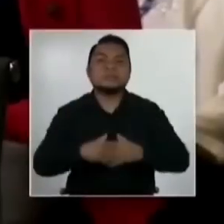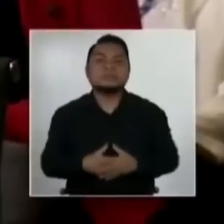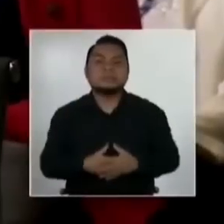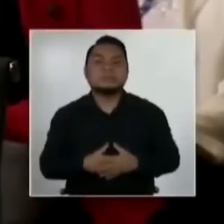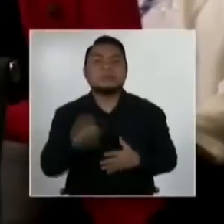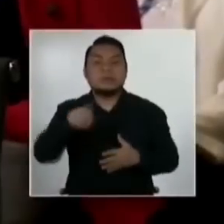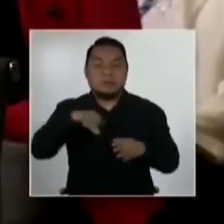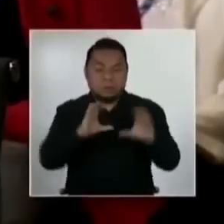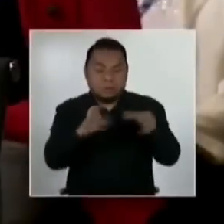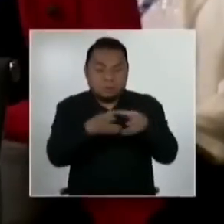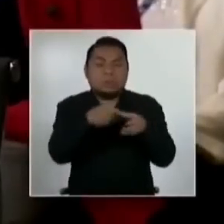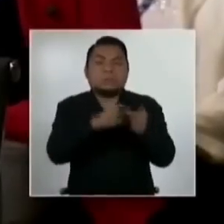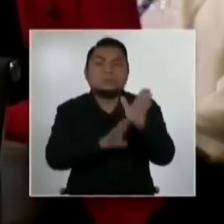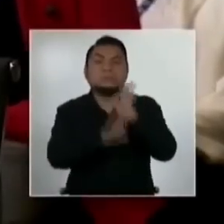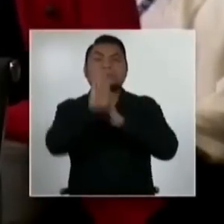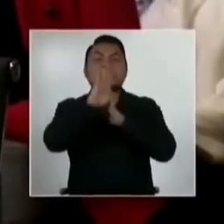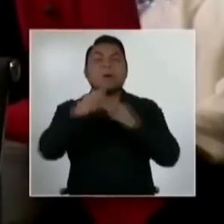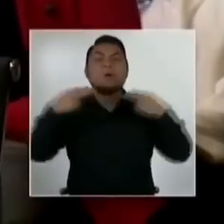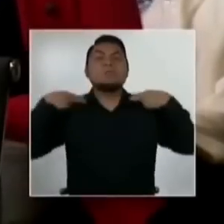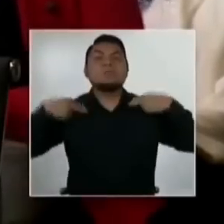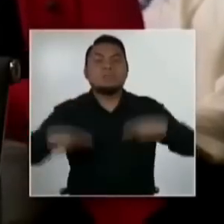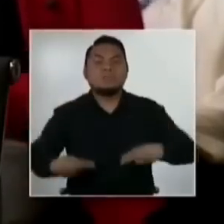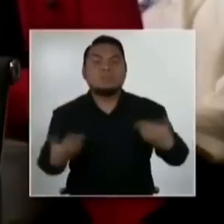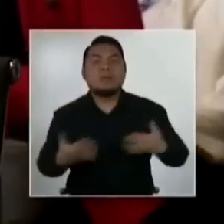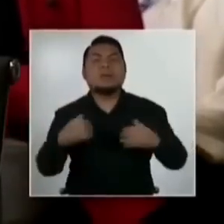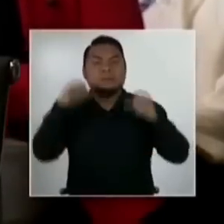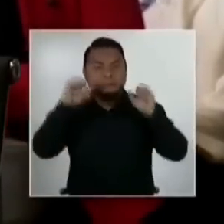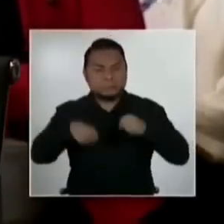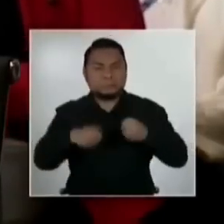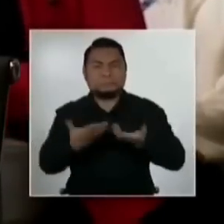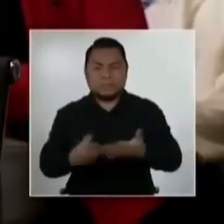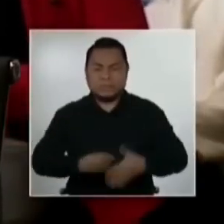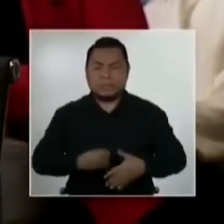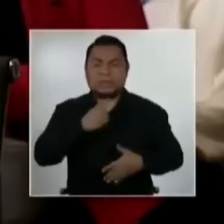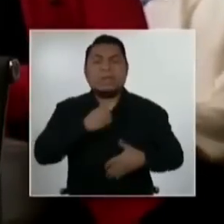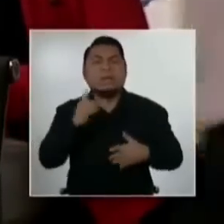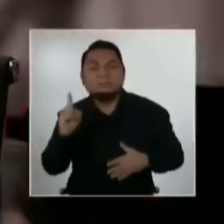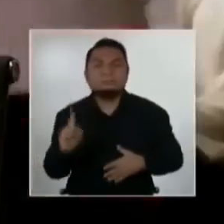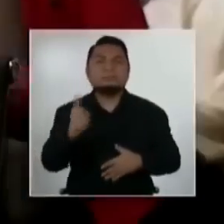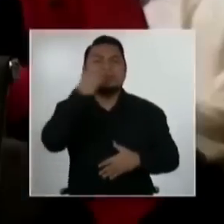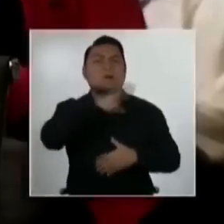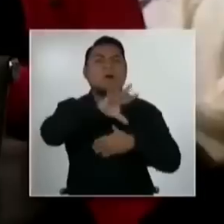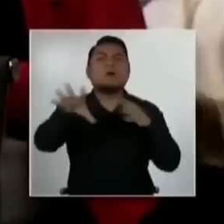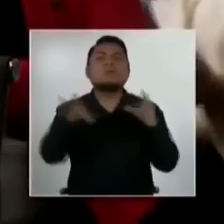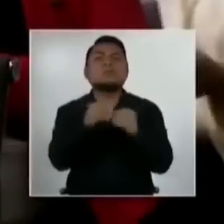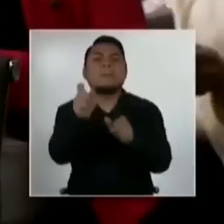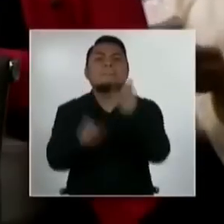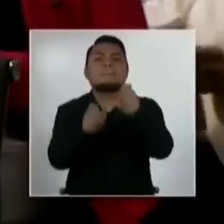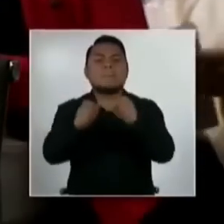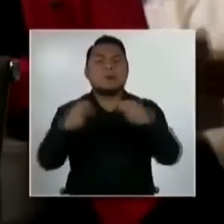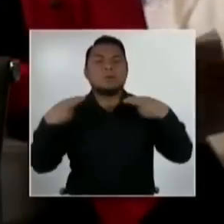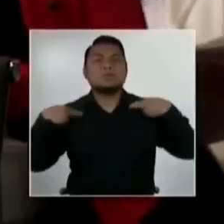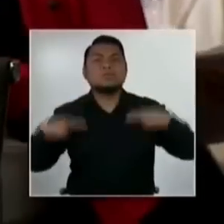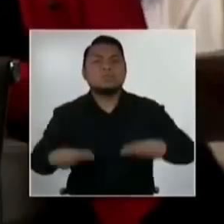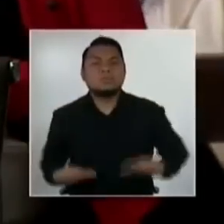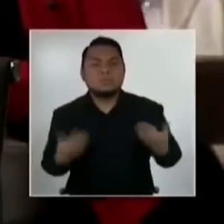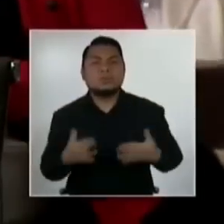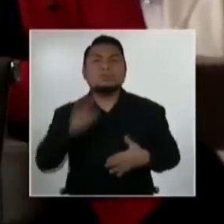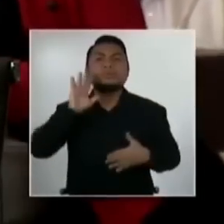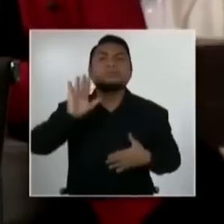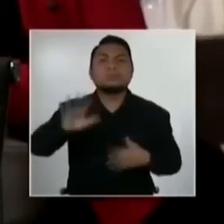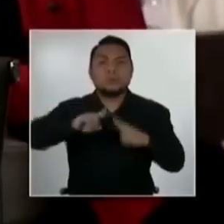La Coalición para el Desarrollo Humano afirmamos la dignidad fundamental de toda persona humana desde